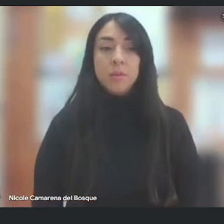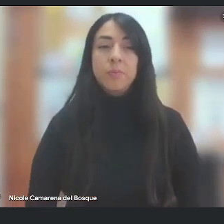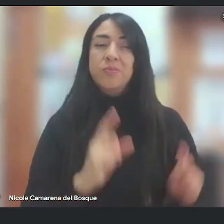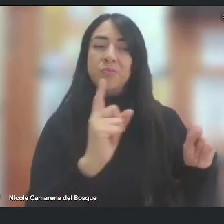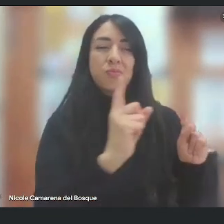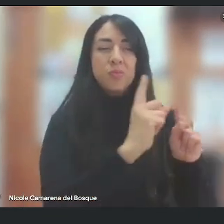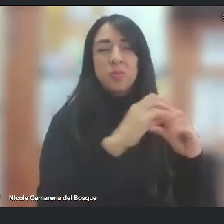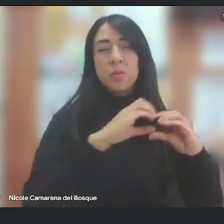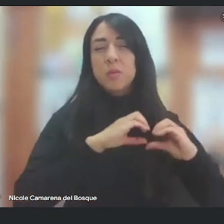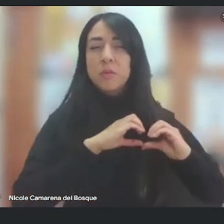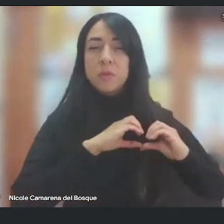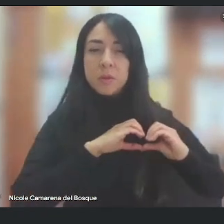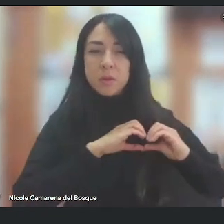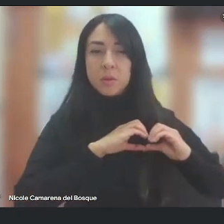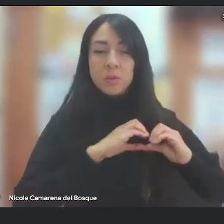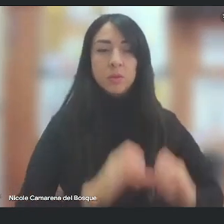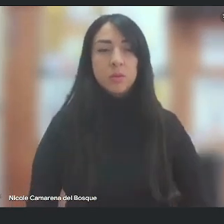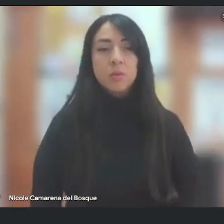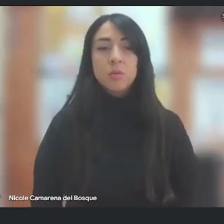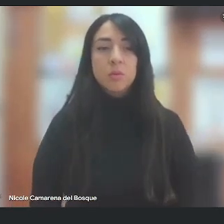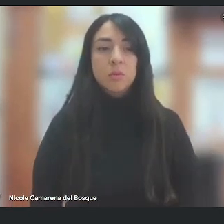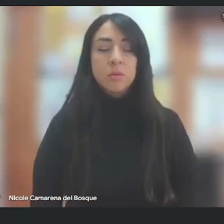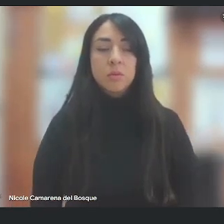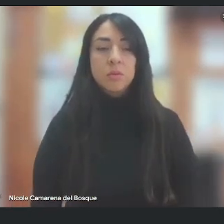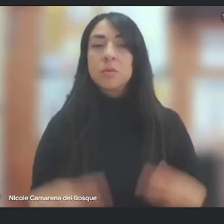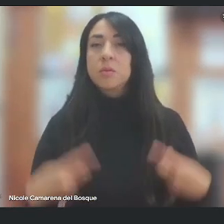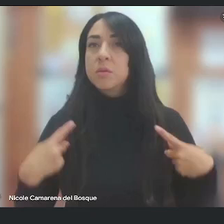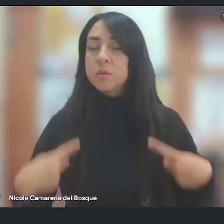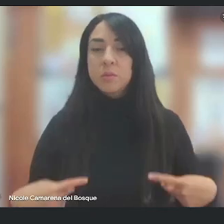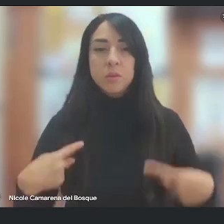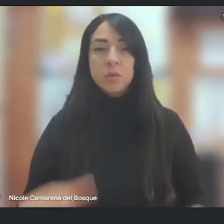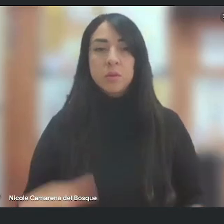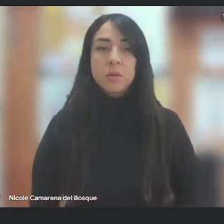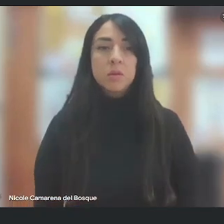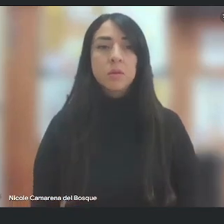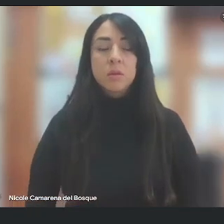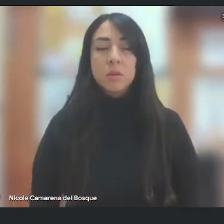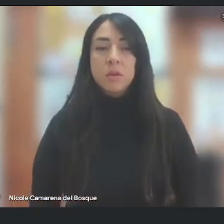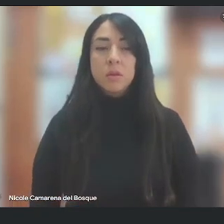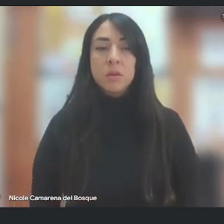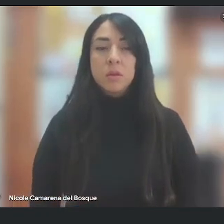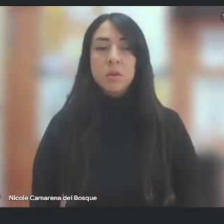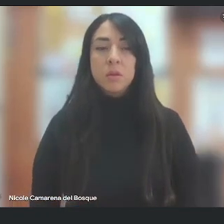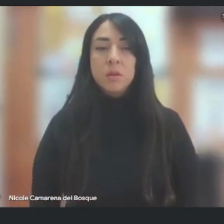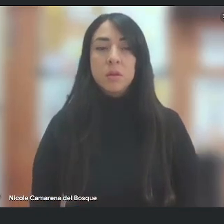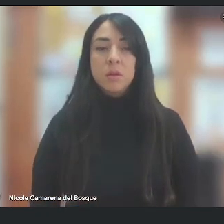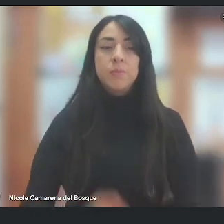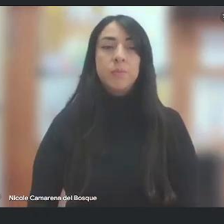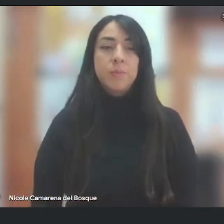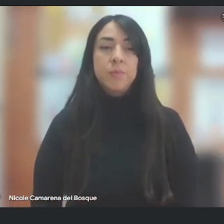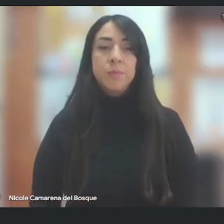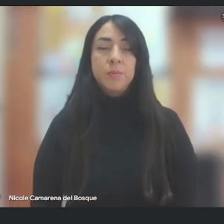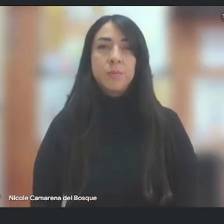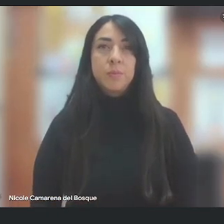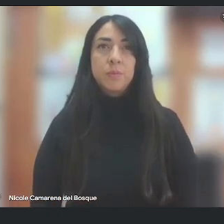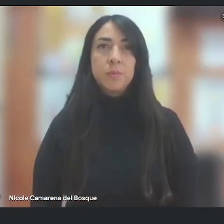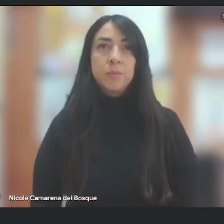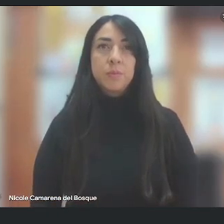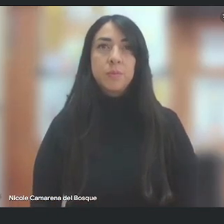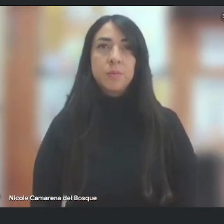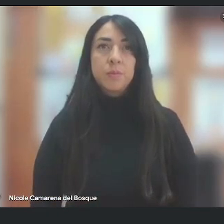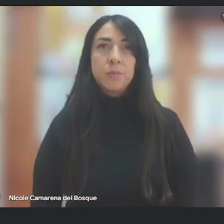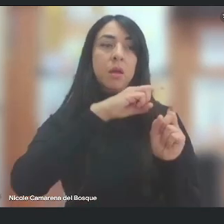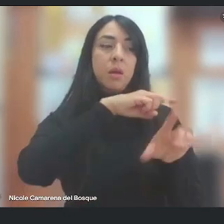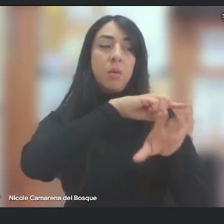sexualidad. Es esa gama tan amplia de oportunidades que tenemos para expresar esta